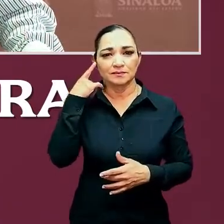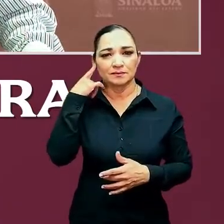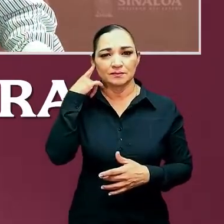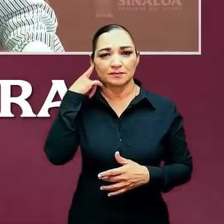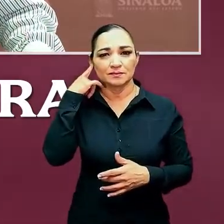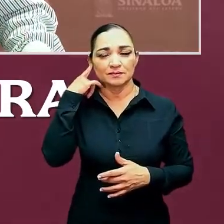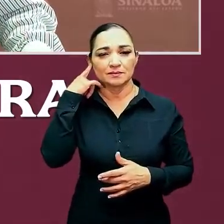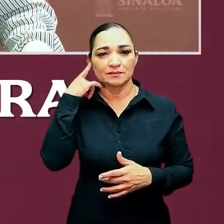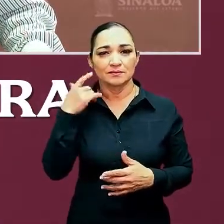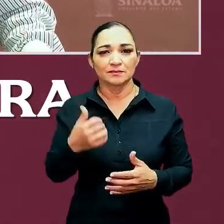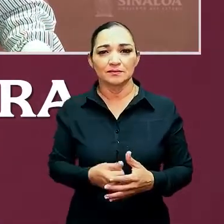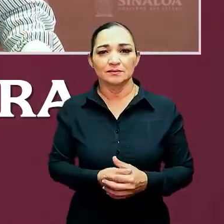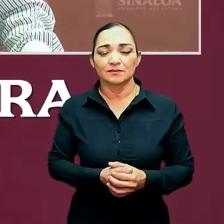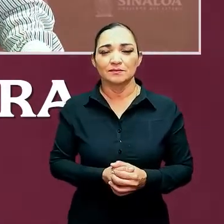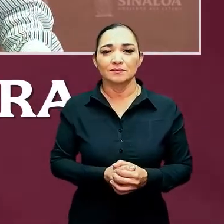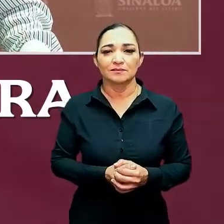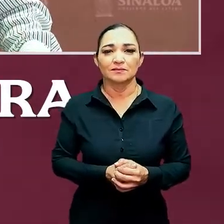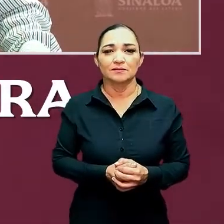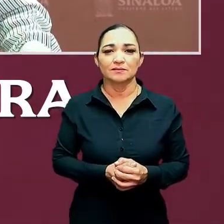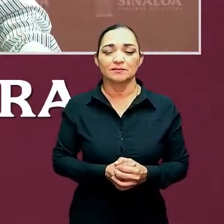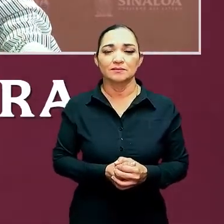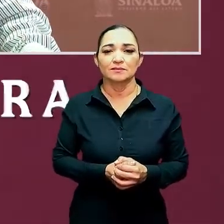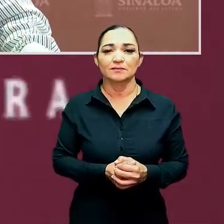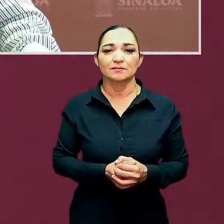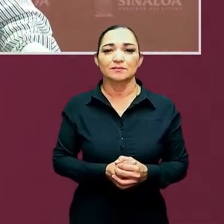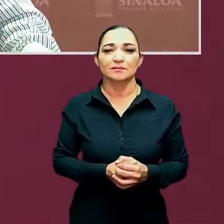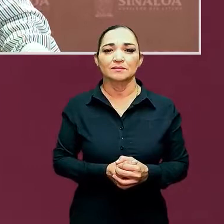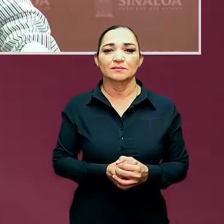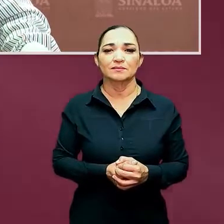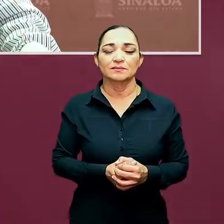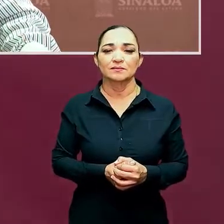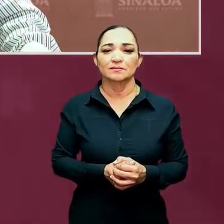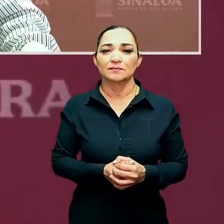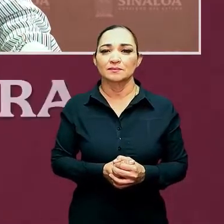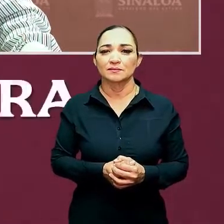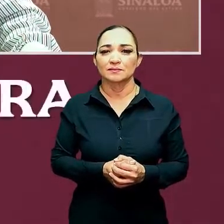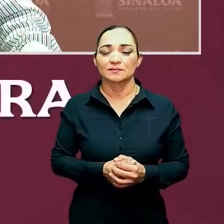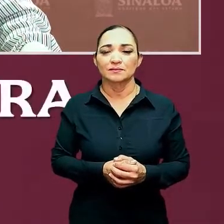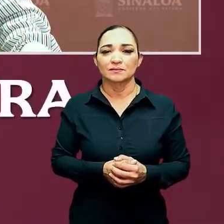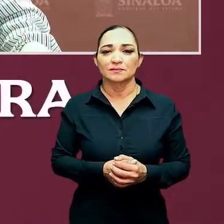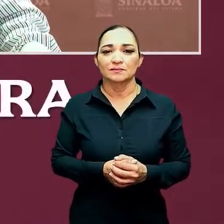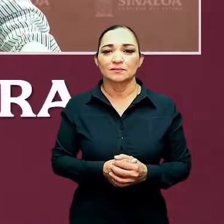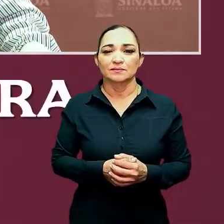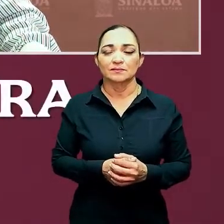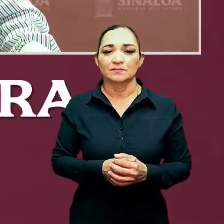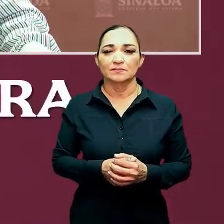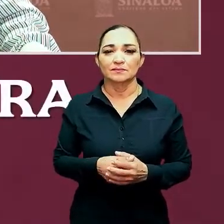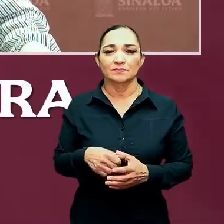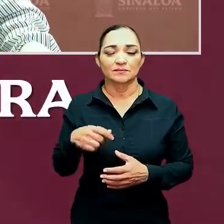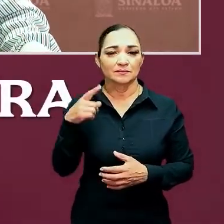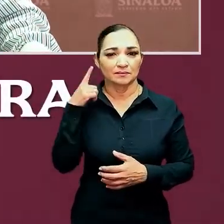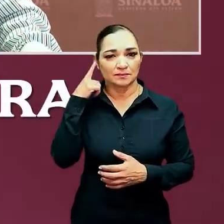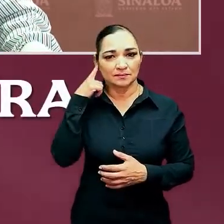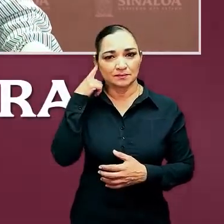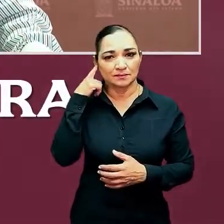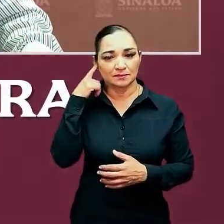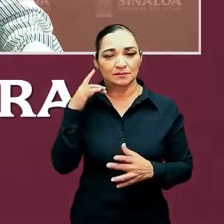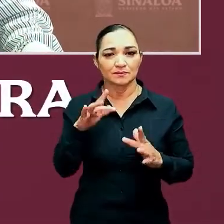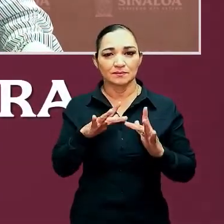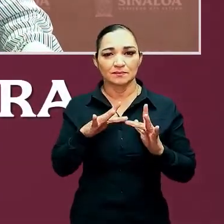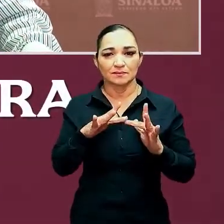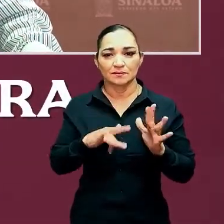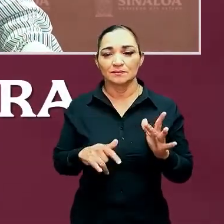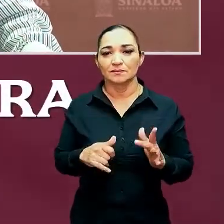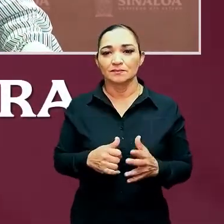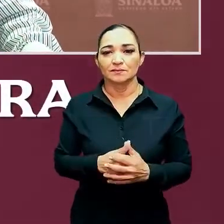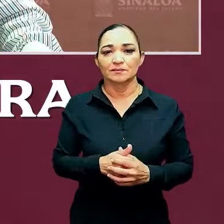durante todos estos años hemos visto que el Congreso es únicamente un accesorio ahí porque no ha podido